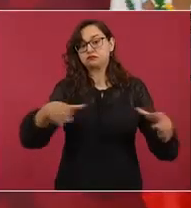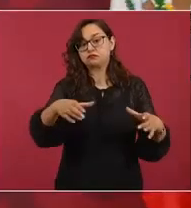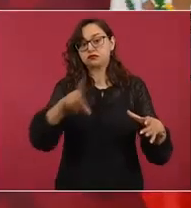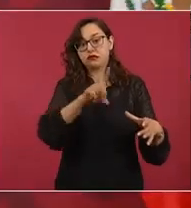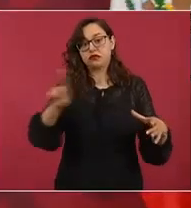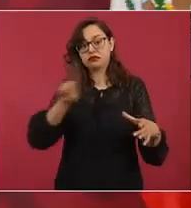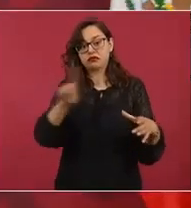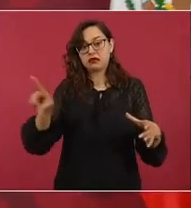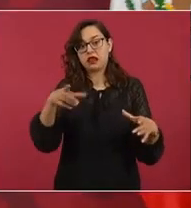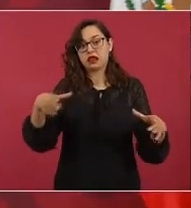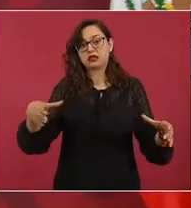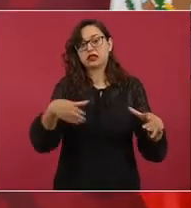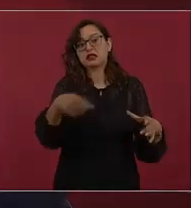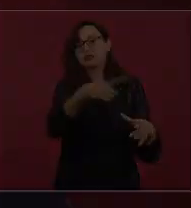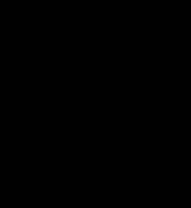fachos.